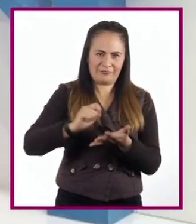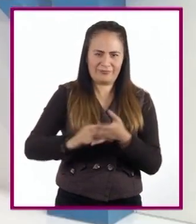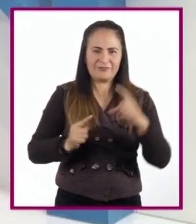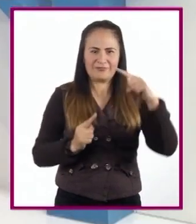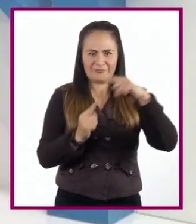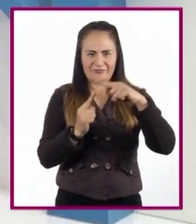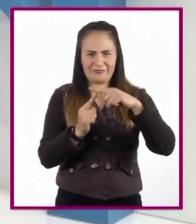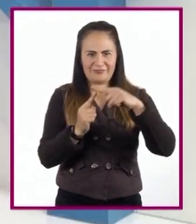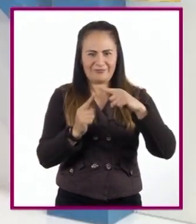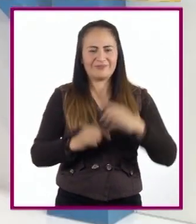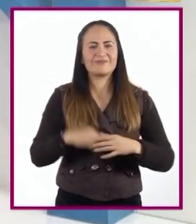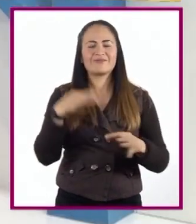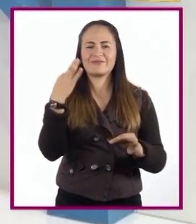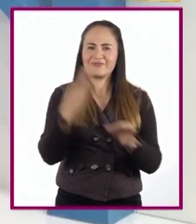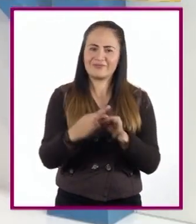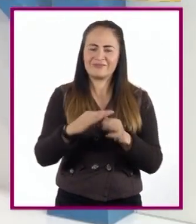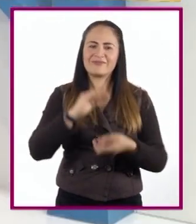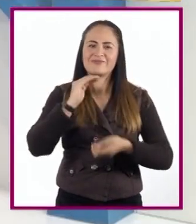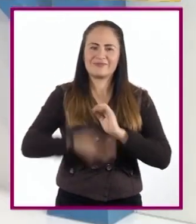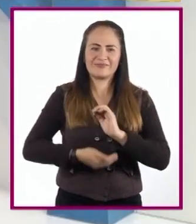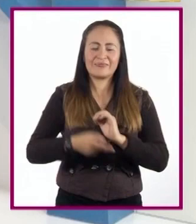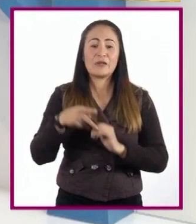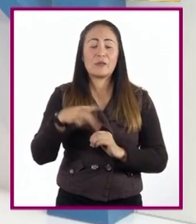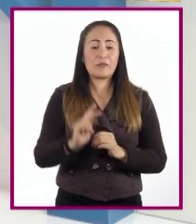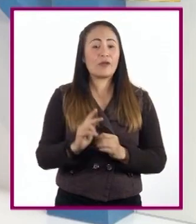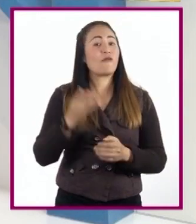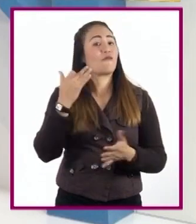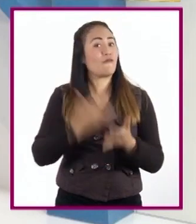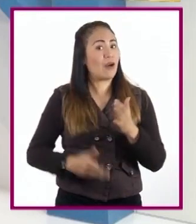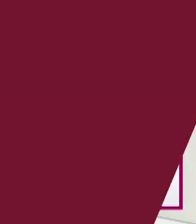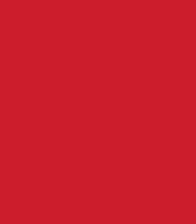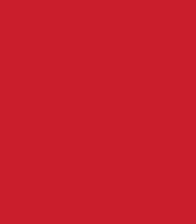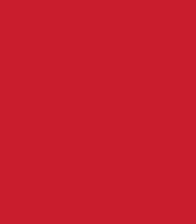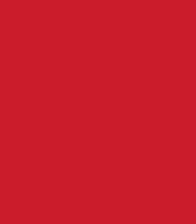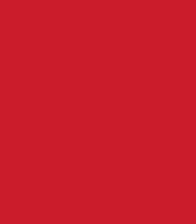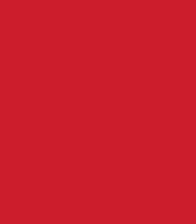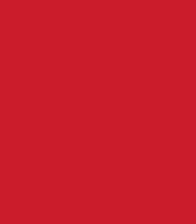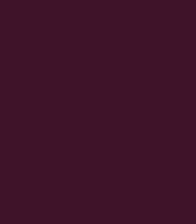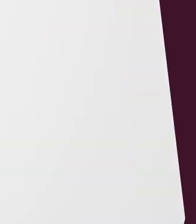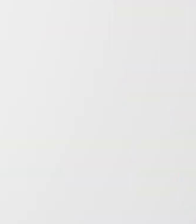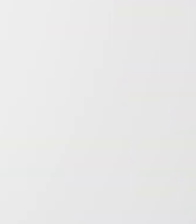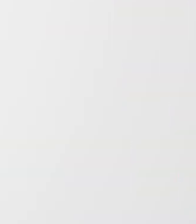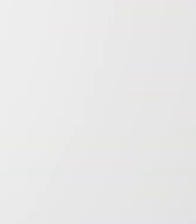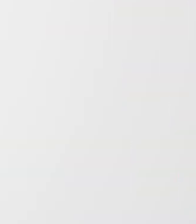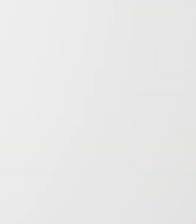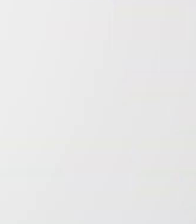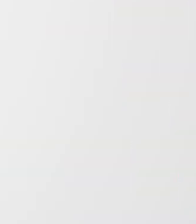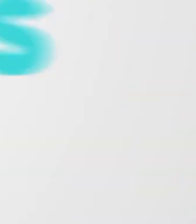¡Listo! Terminamos. Pero aún nos queda mucho por explorar y descubrir.